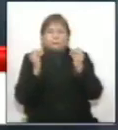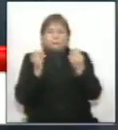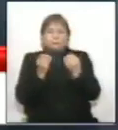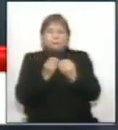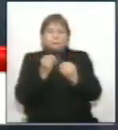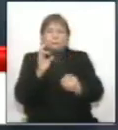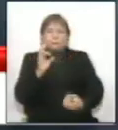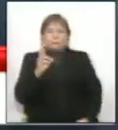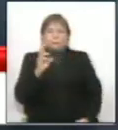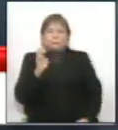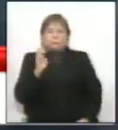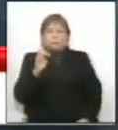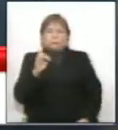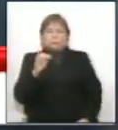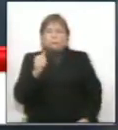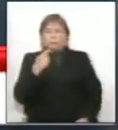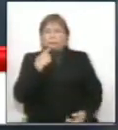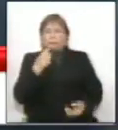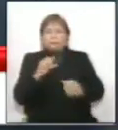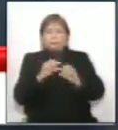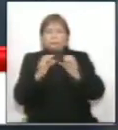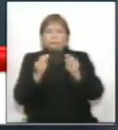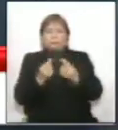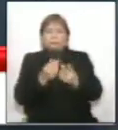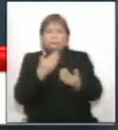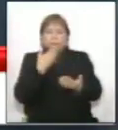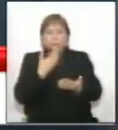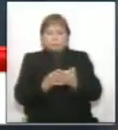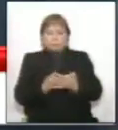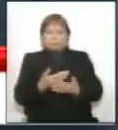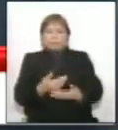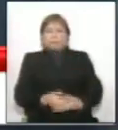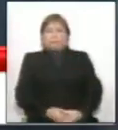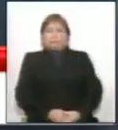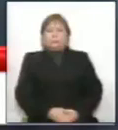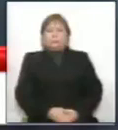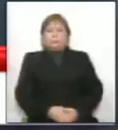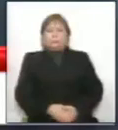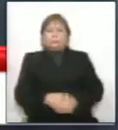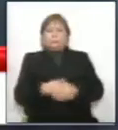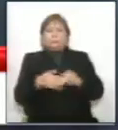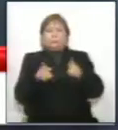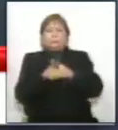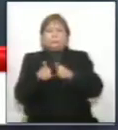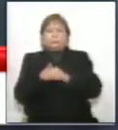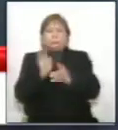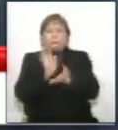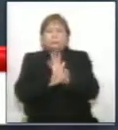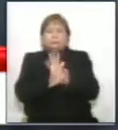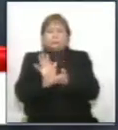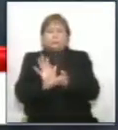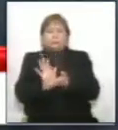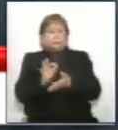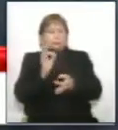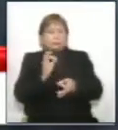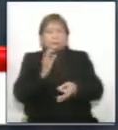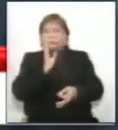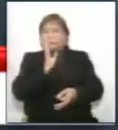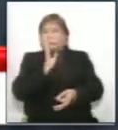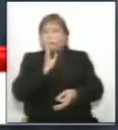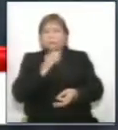FREPAP. Por ende, la bancada del FREPAP les está muy agradecido, pero también rechazar tajantemente las